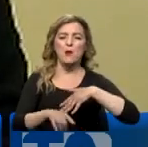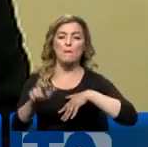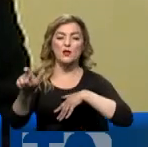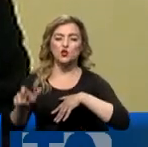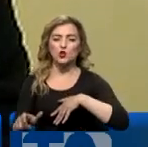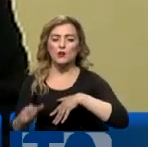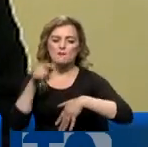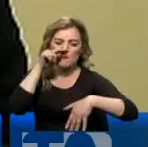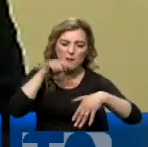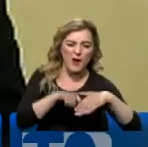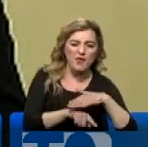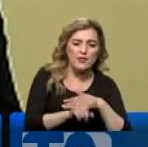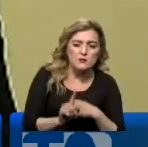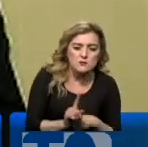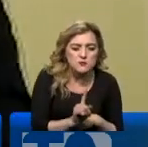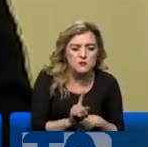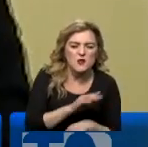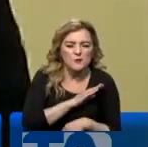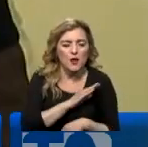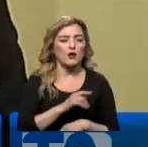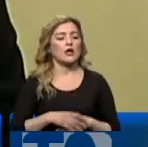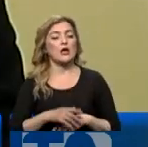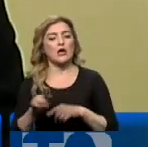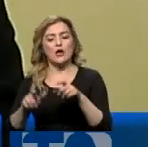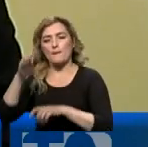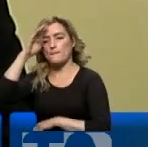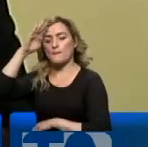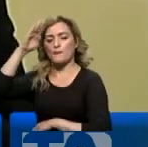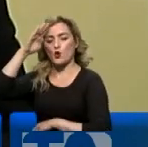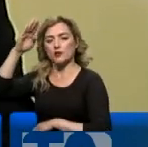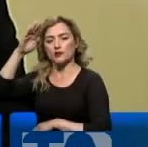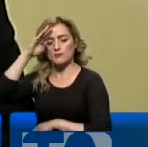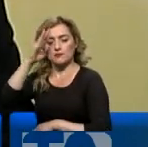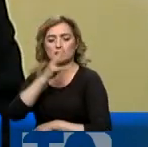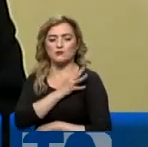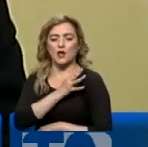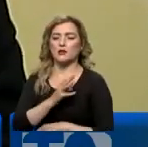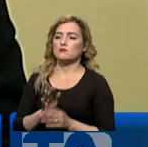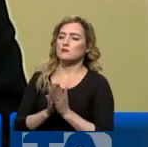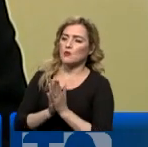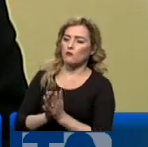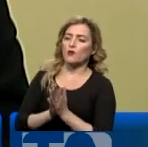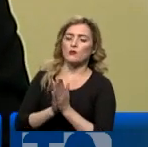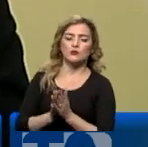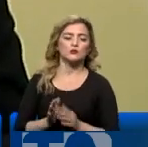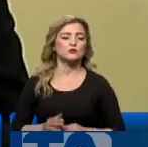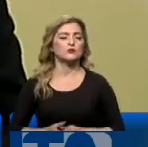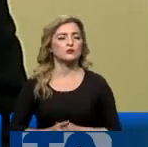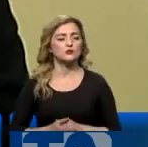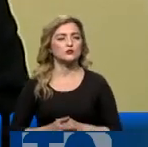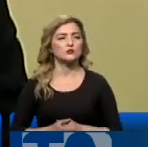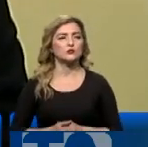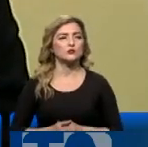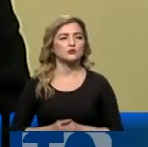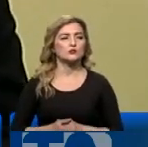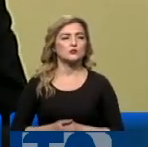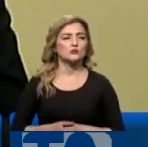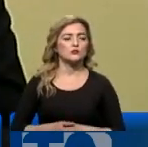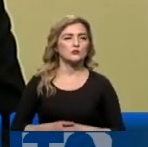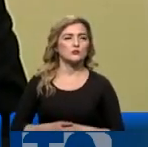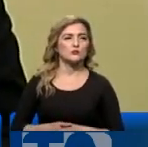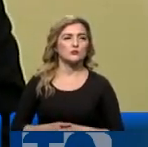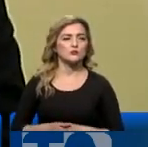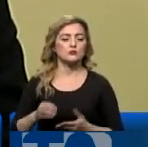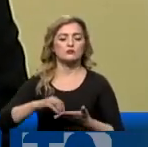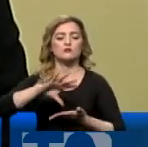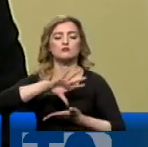autoridades de policía y de militares. Desde la Asamblea insistimos que el canal que se debe dar es que la